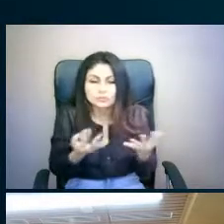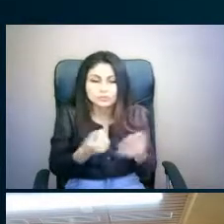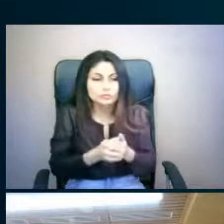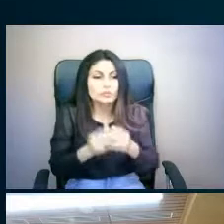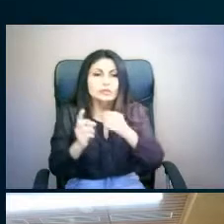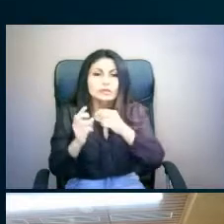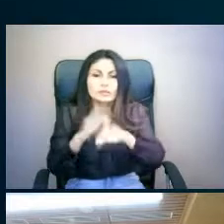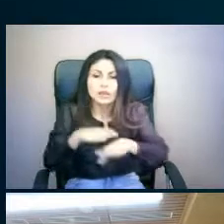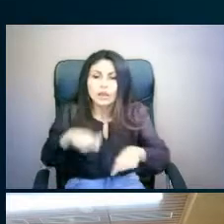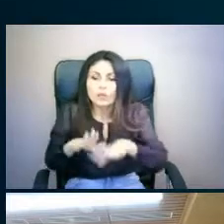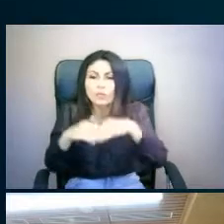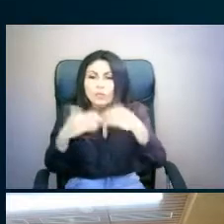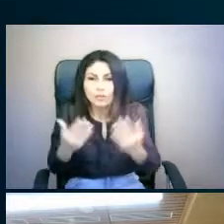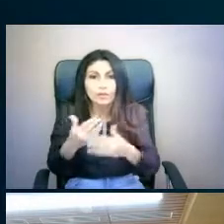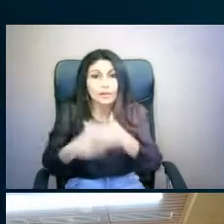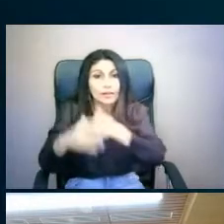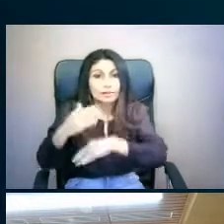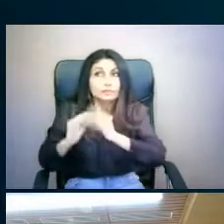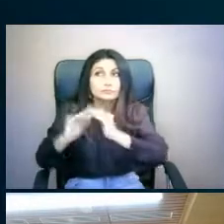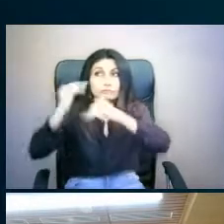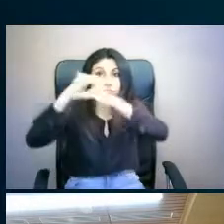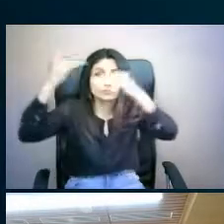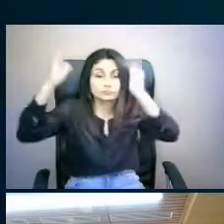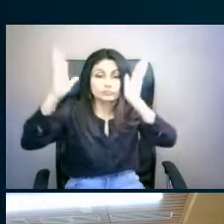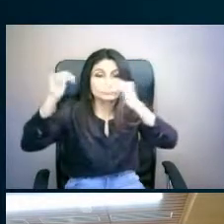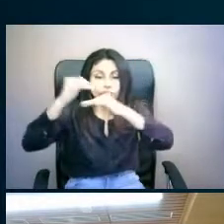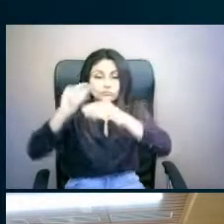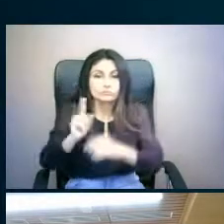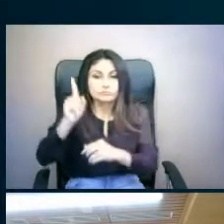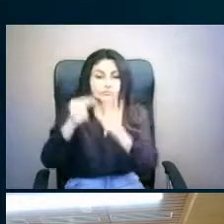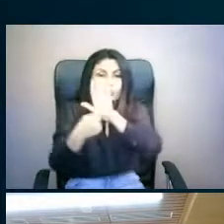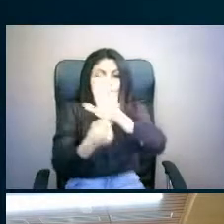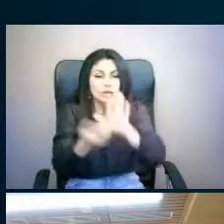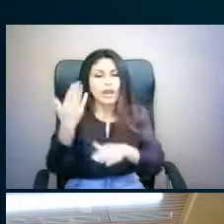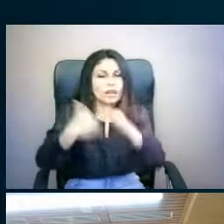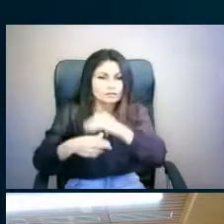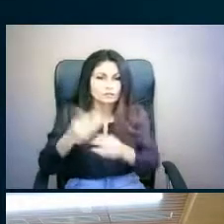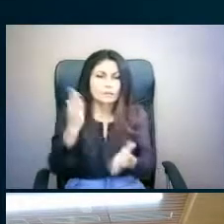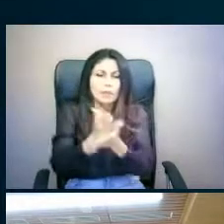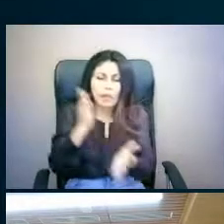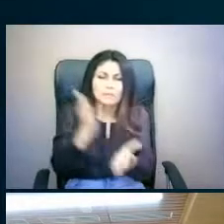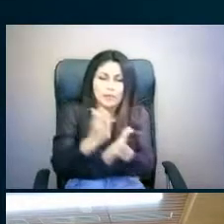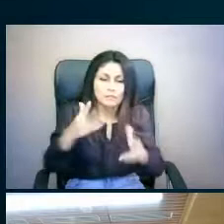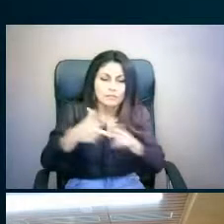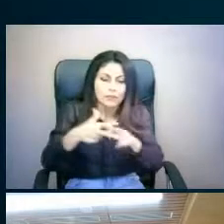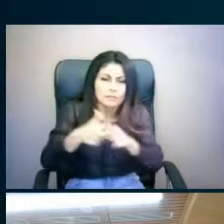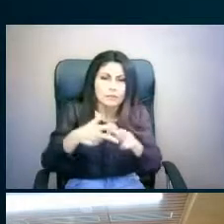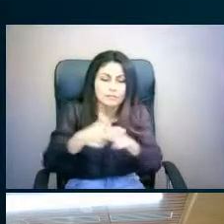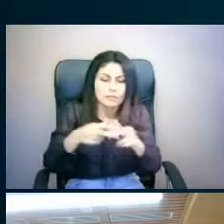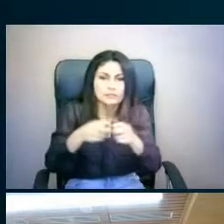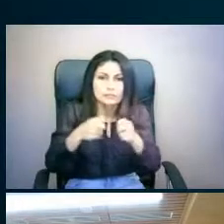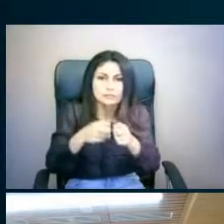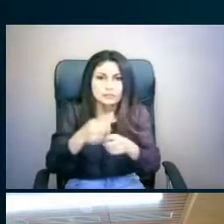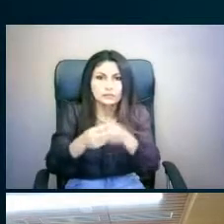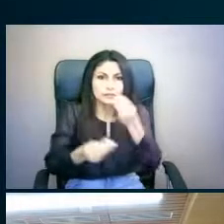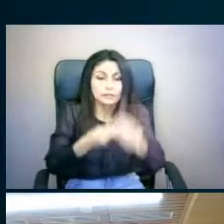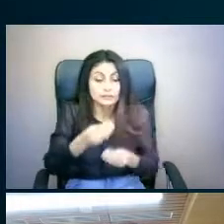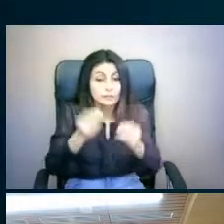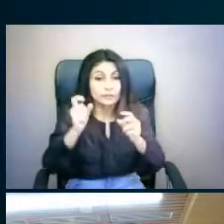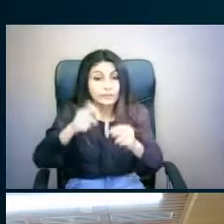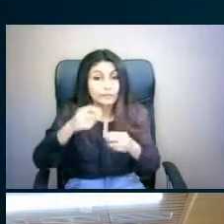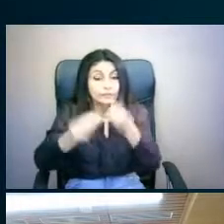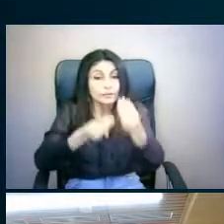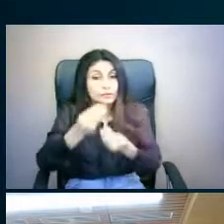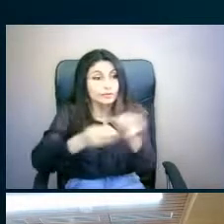solía realizar la revisión de estos equipos con interrupciones reiteradas. La información se descargaba y era necesario hacer manipulación